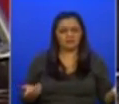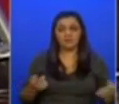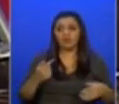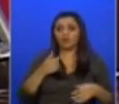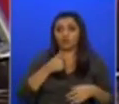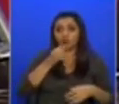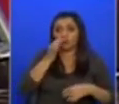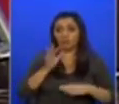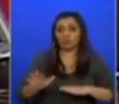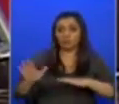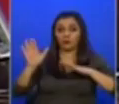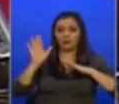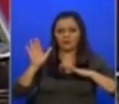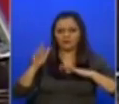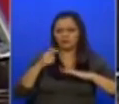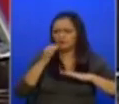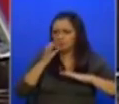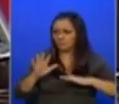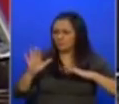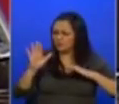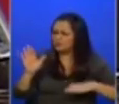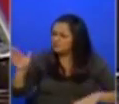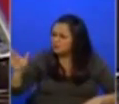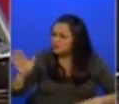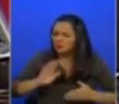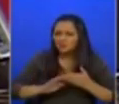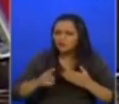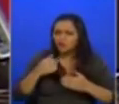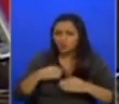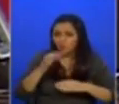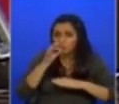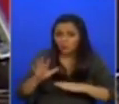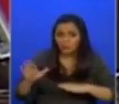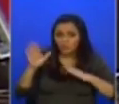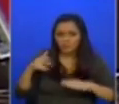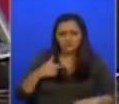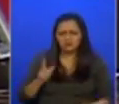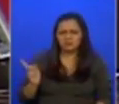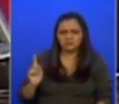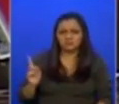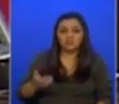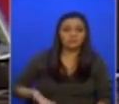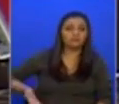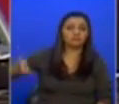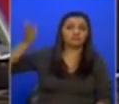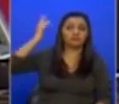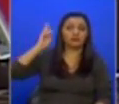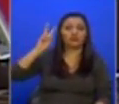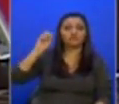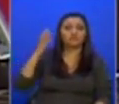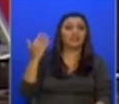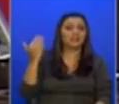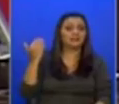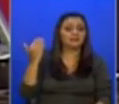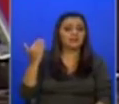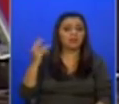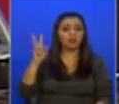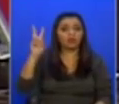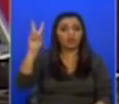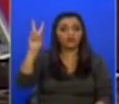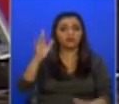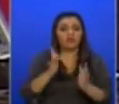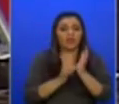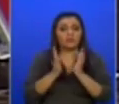hidráulico y no les ha dado. Nosotros no hemos prometido relleno hidráulico. En una reunión el 2 de abril del 2015 en el ECU